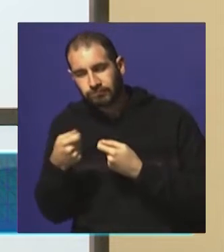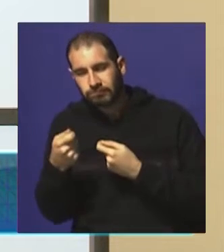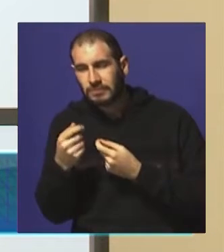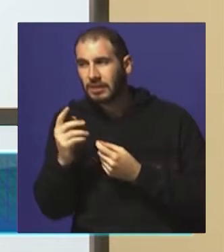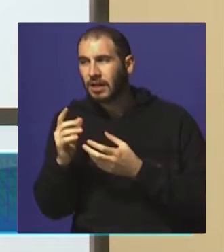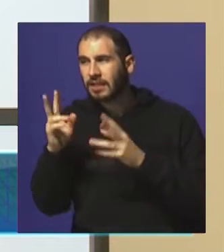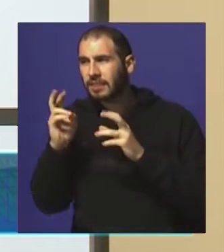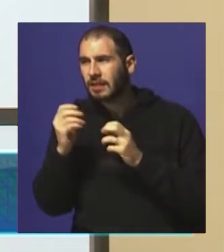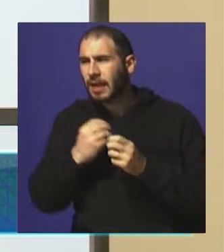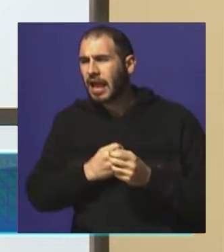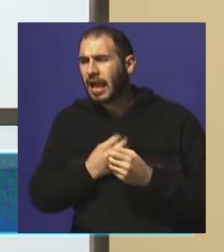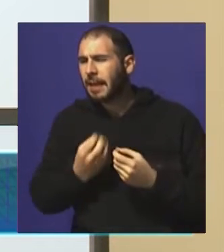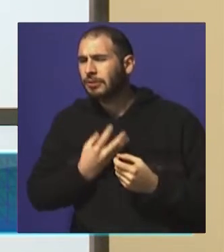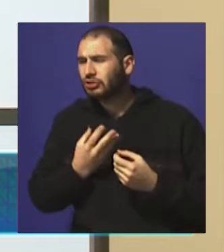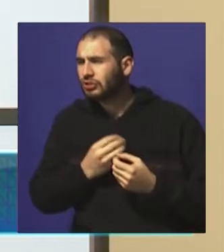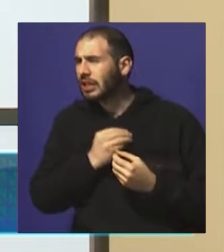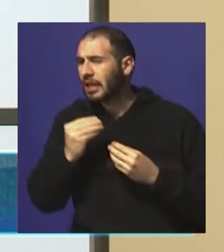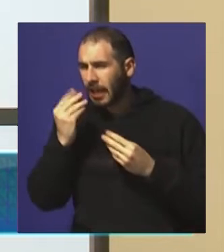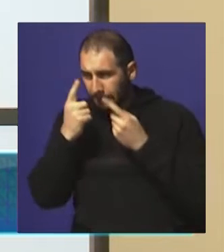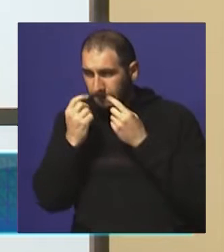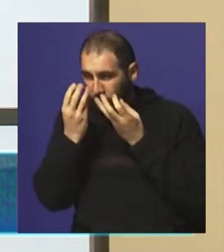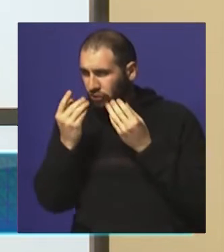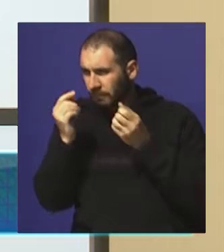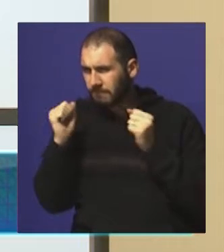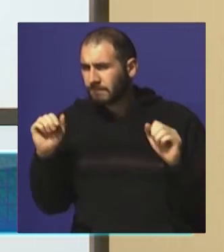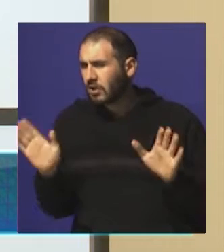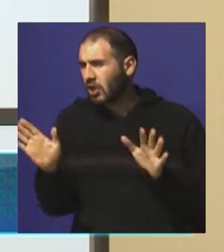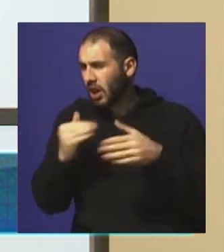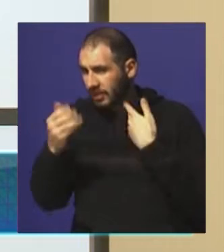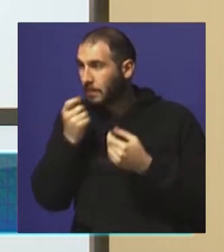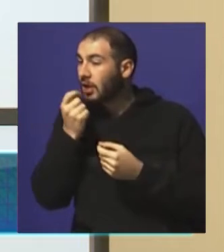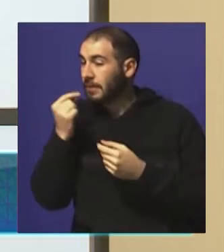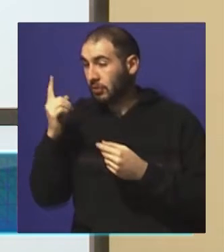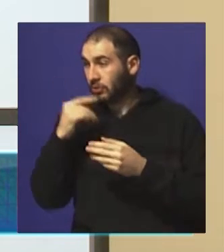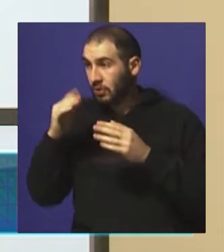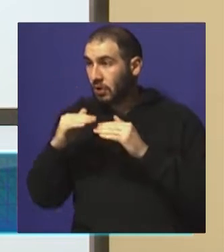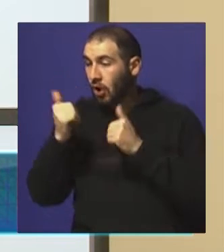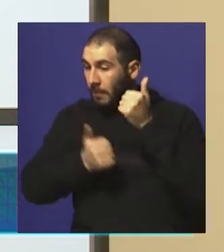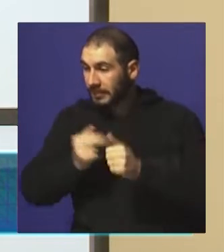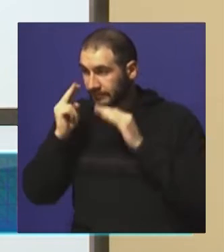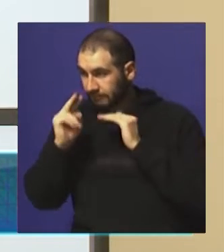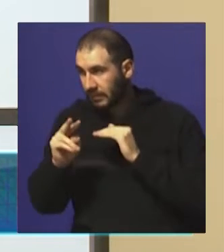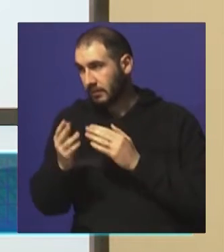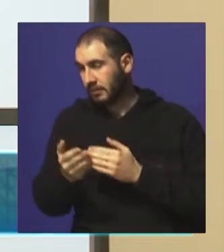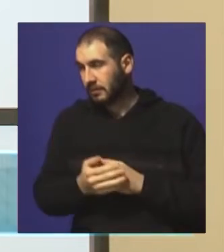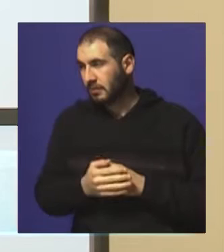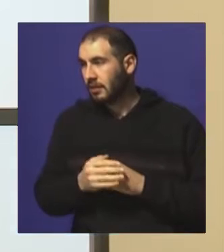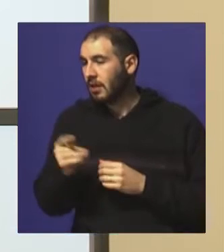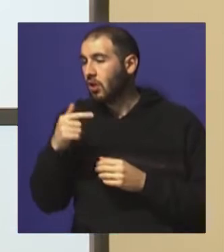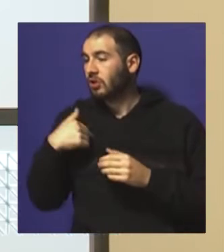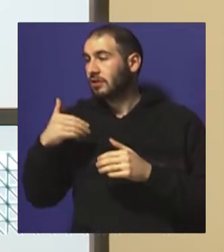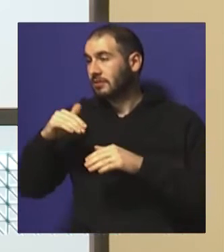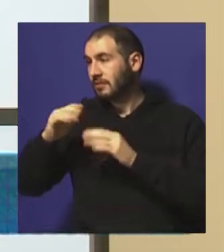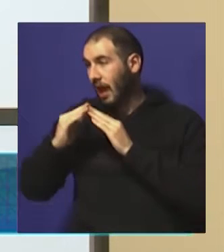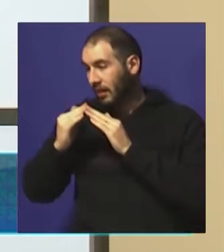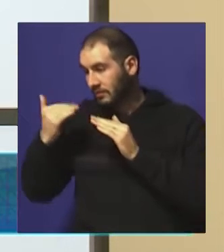un caso de emoción violenta. Imaginemos siempre la situación. Si nosotros estamos viendo un partido desde el living de nuestra